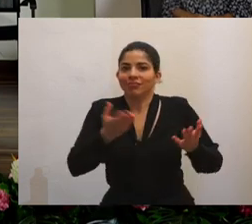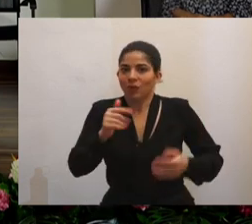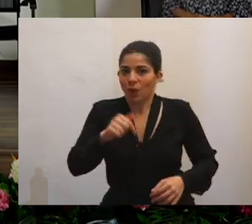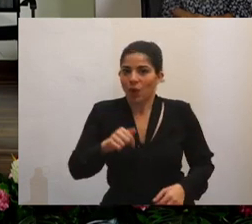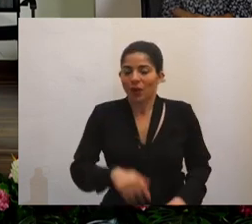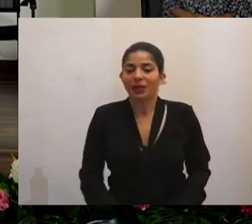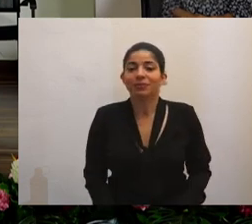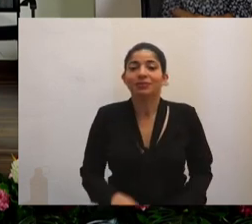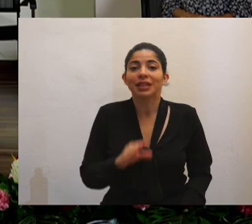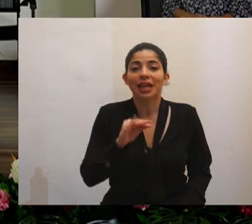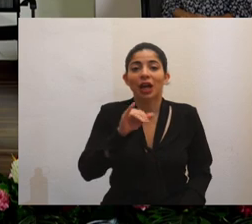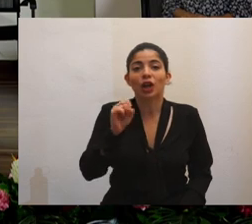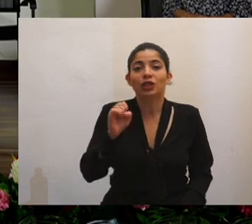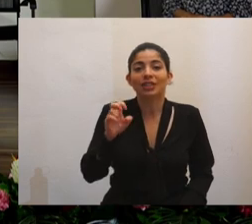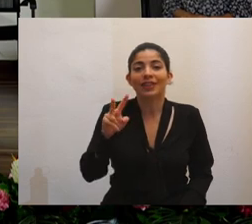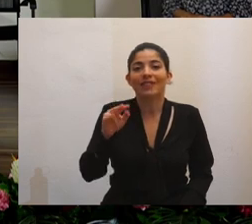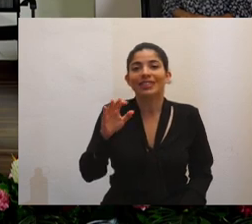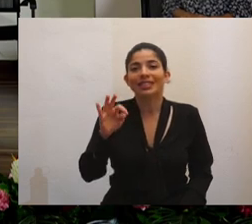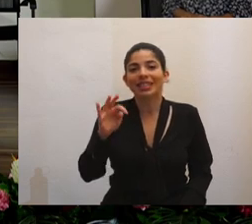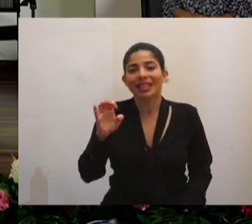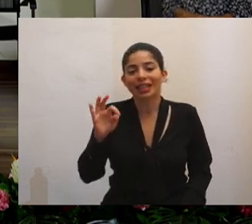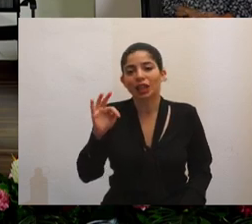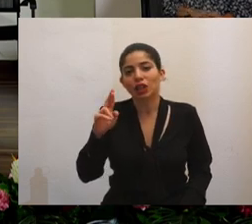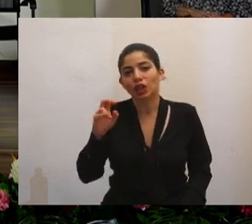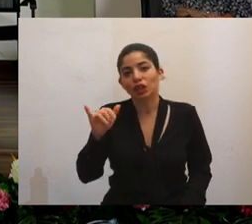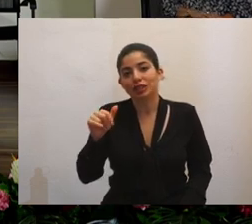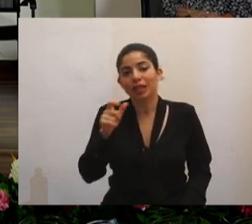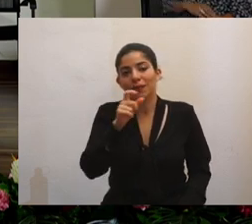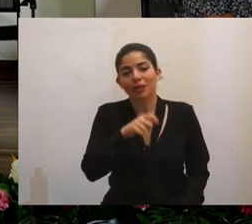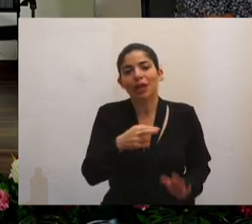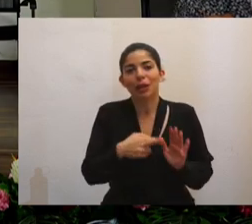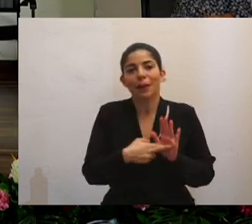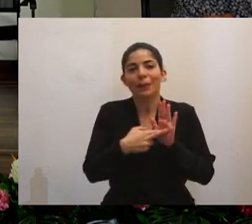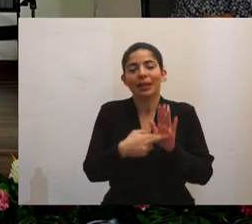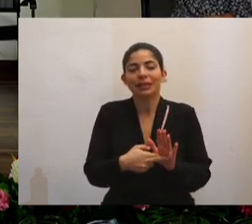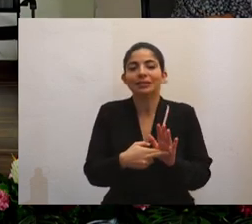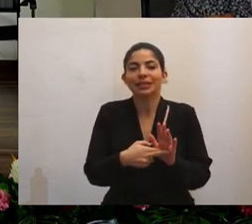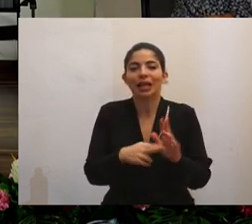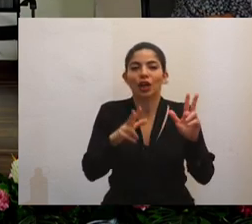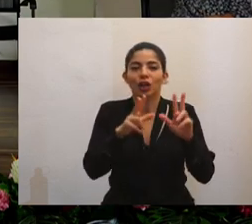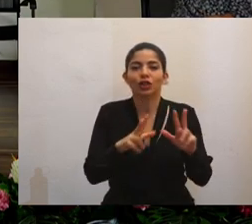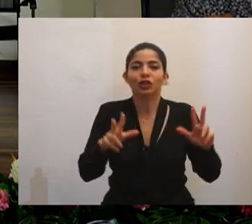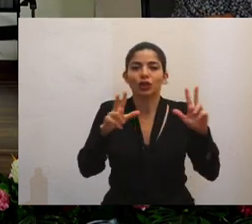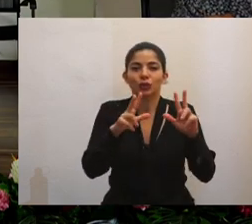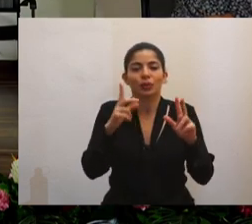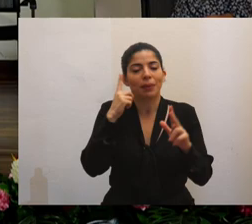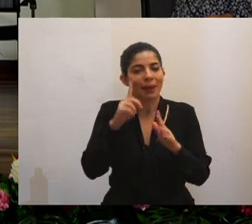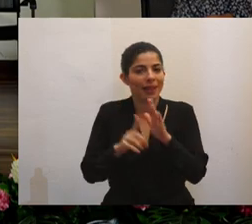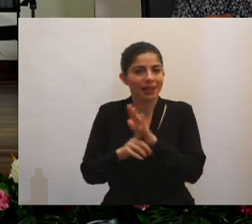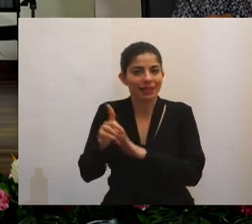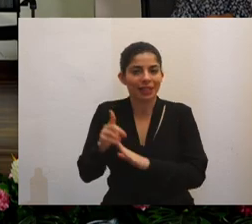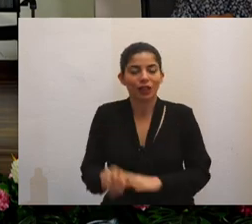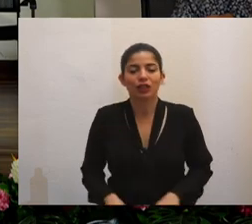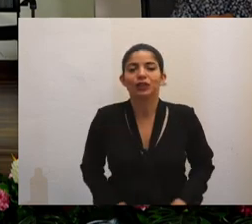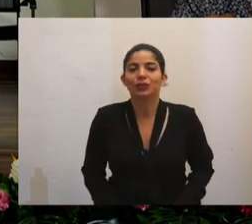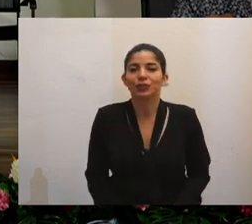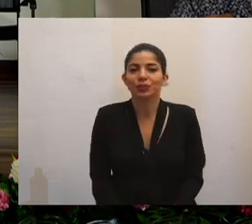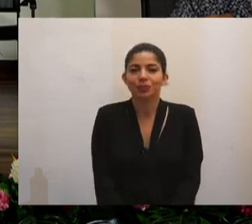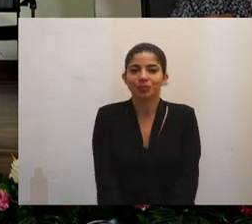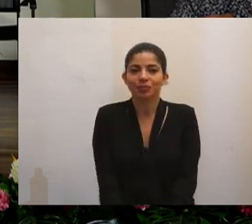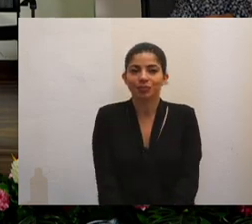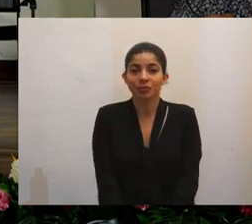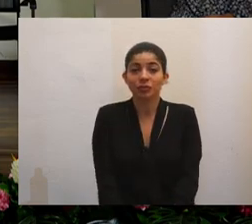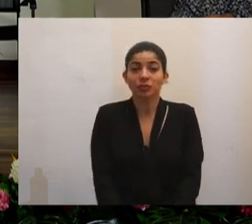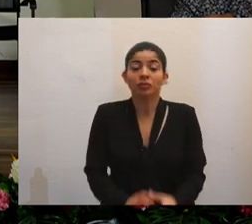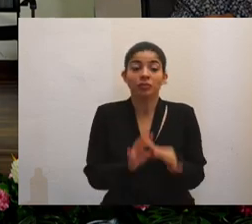hoy, y don José Vicente Troya, representante residente del Programa de Naciones Unidas para el Desarrollo.